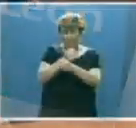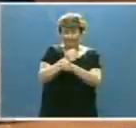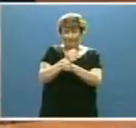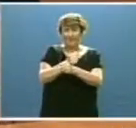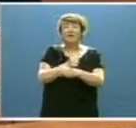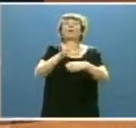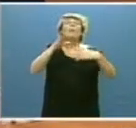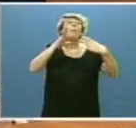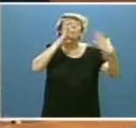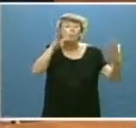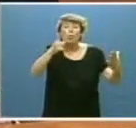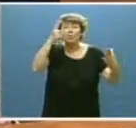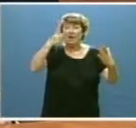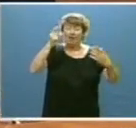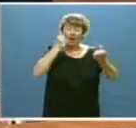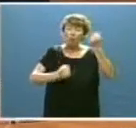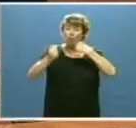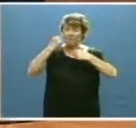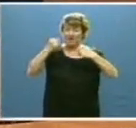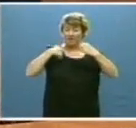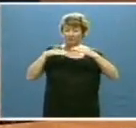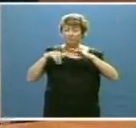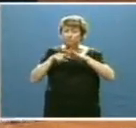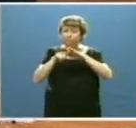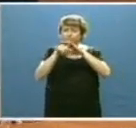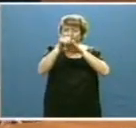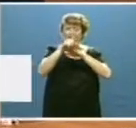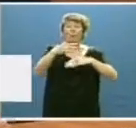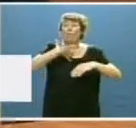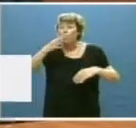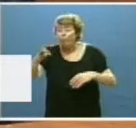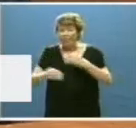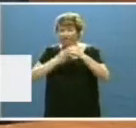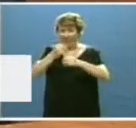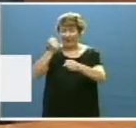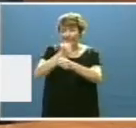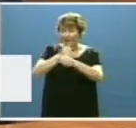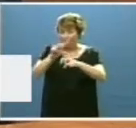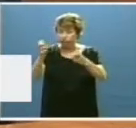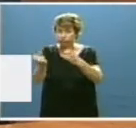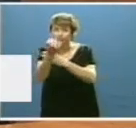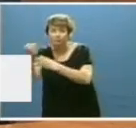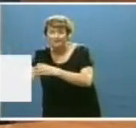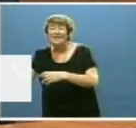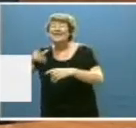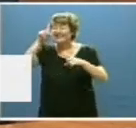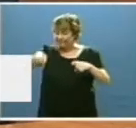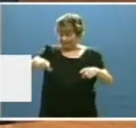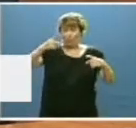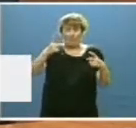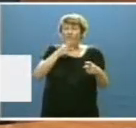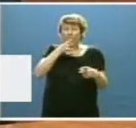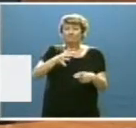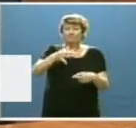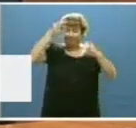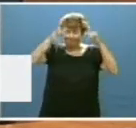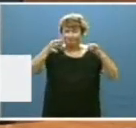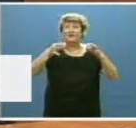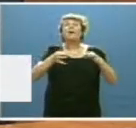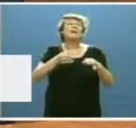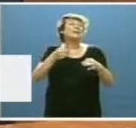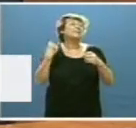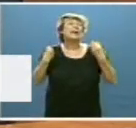y porque una economía que crece y que es capaz de generar empleo es a su vez una garantía para la mejora de la sanidad